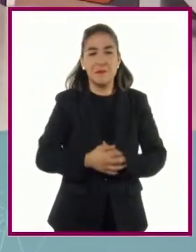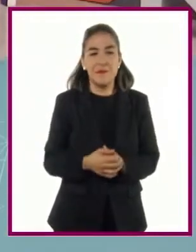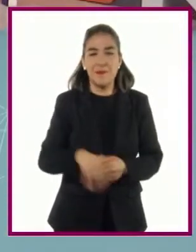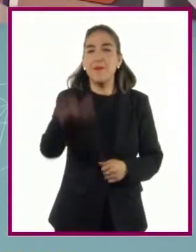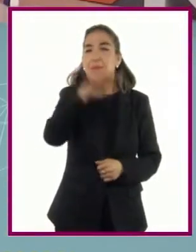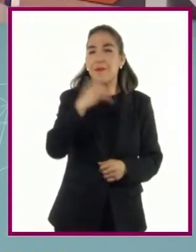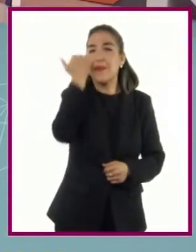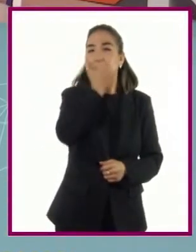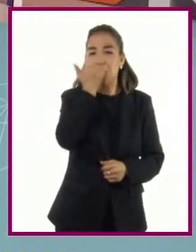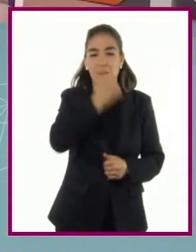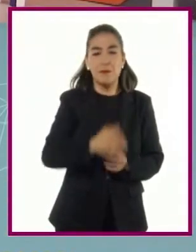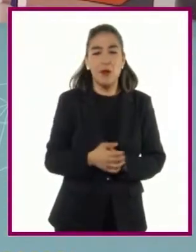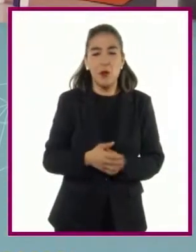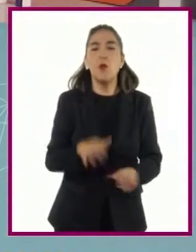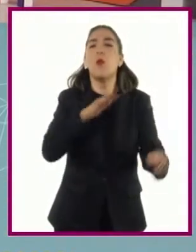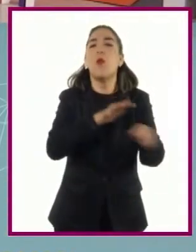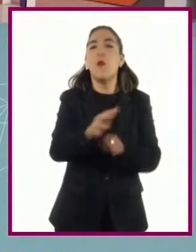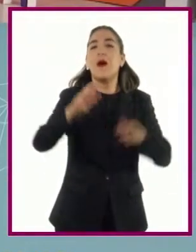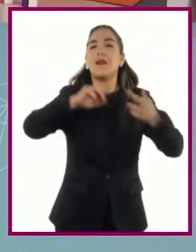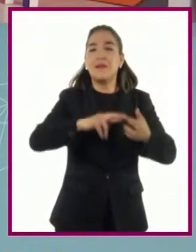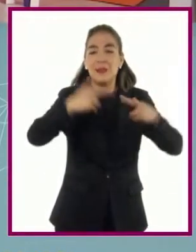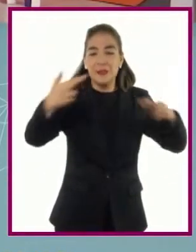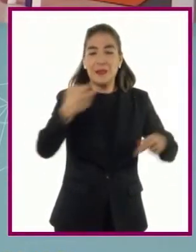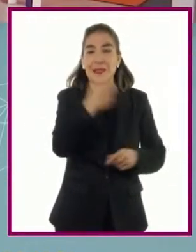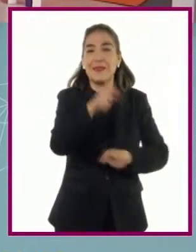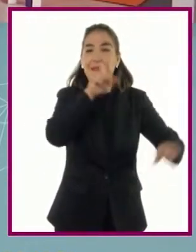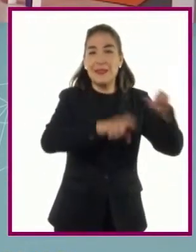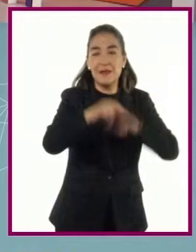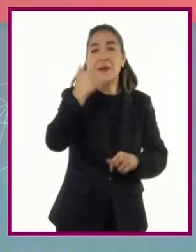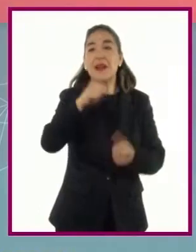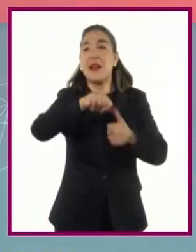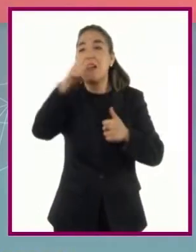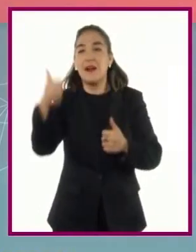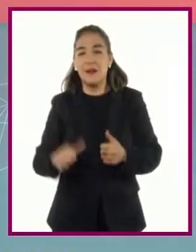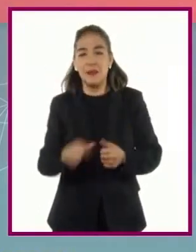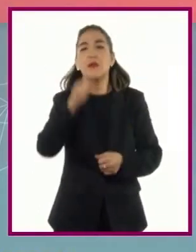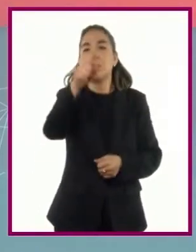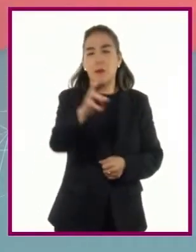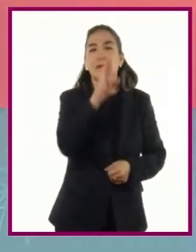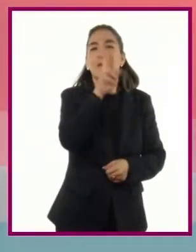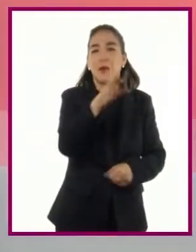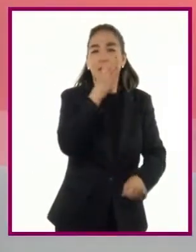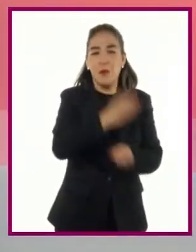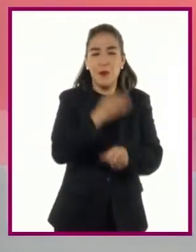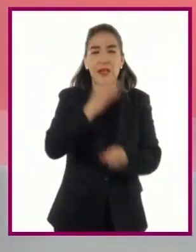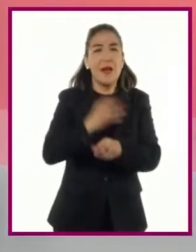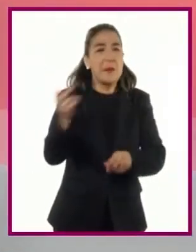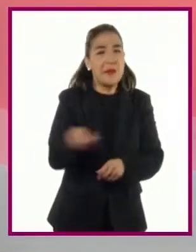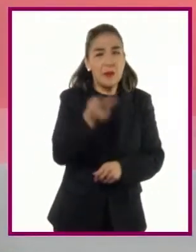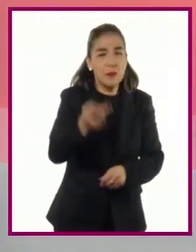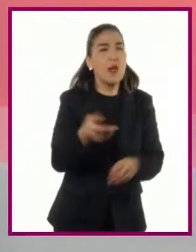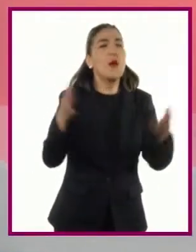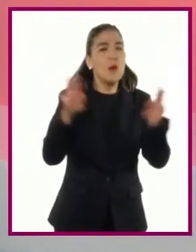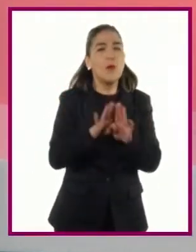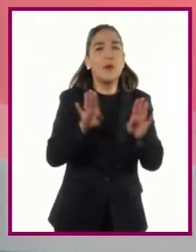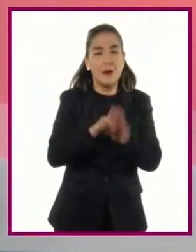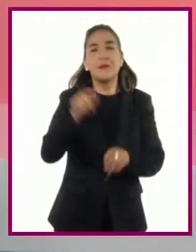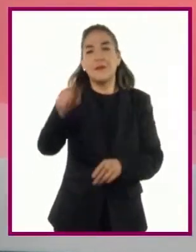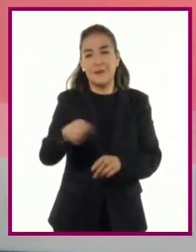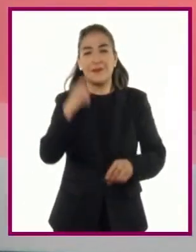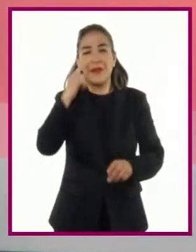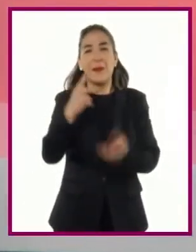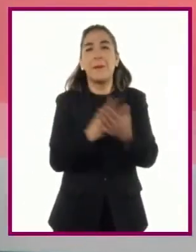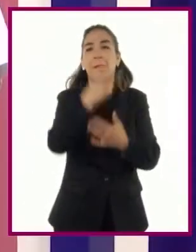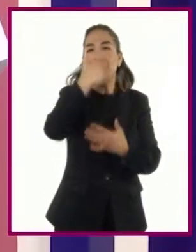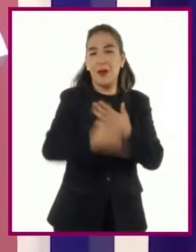Alumnas y alumnos, ¿cuál es la relación entre la química y el arte? Respondamos a esta interrogante a través del desarrollo de un